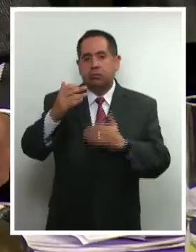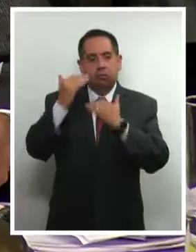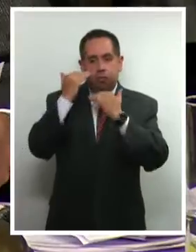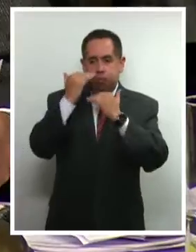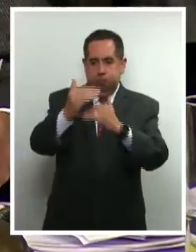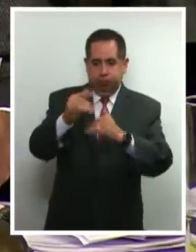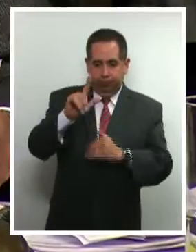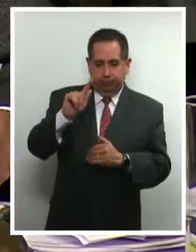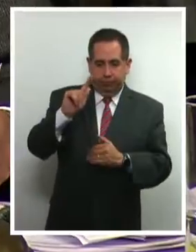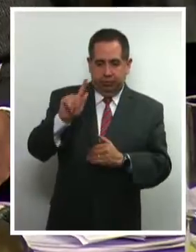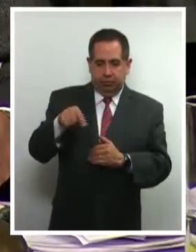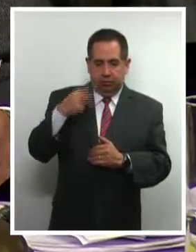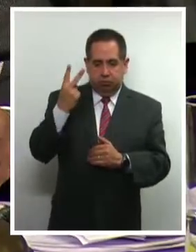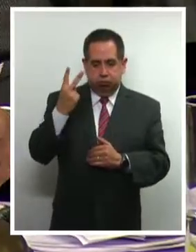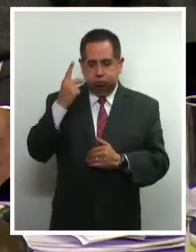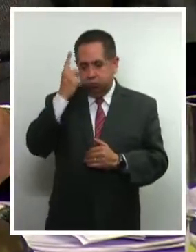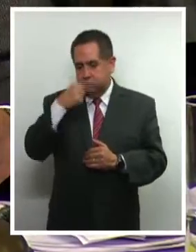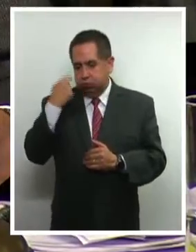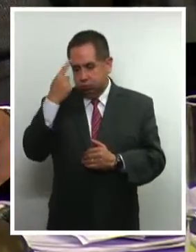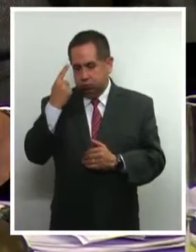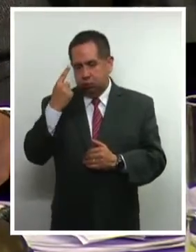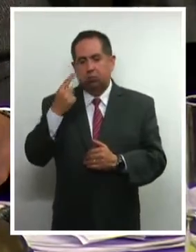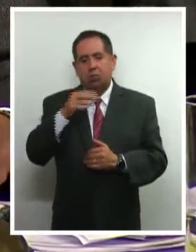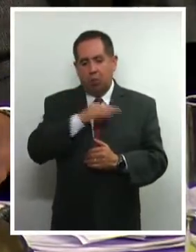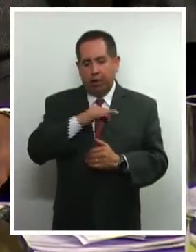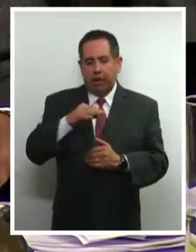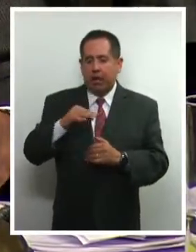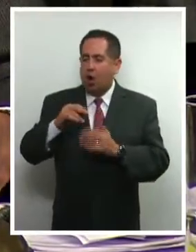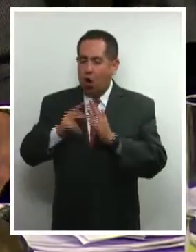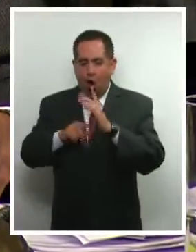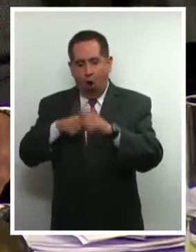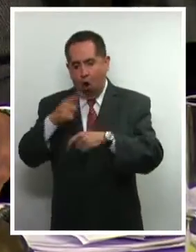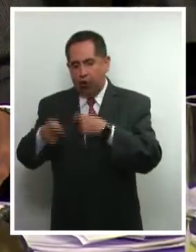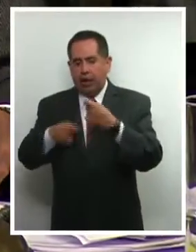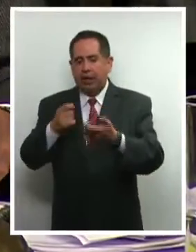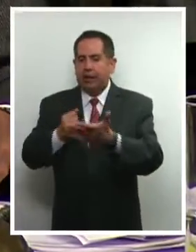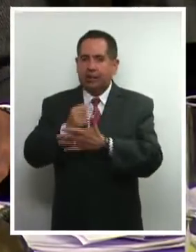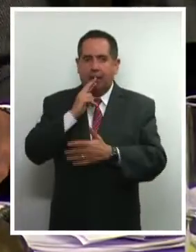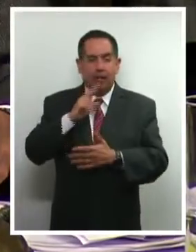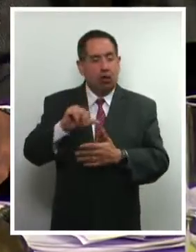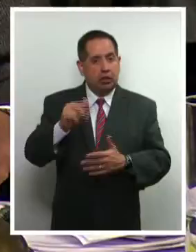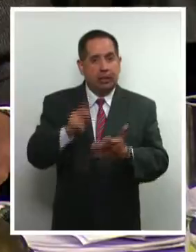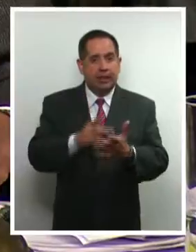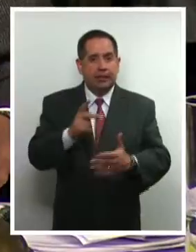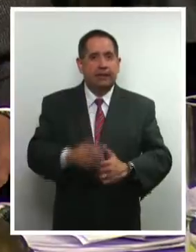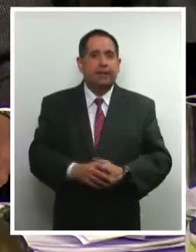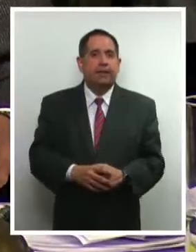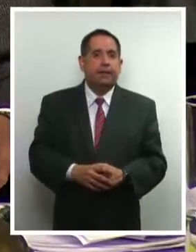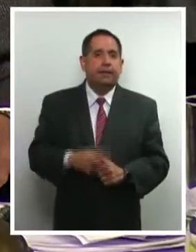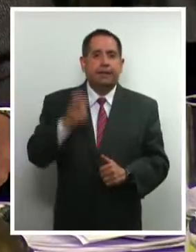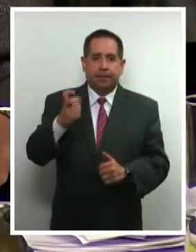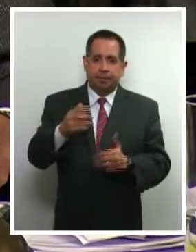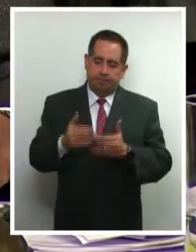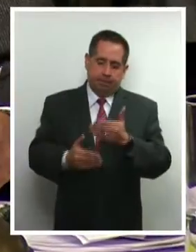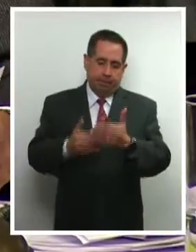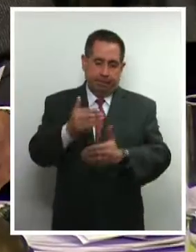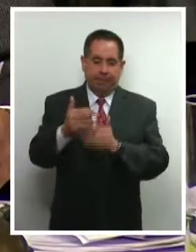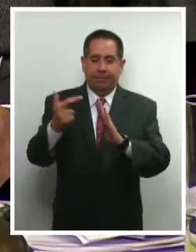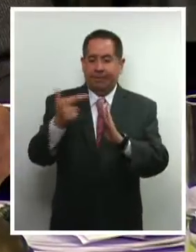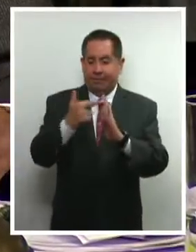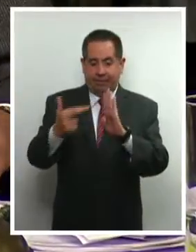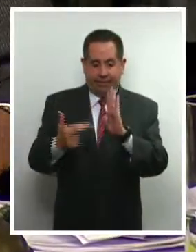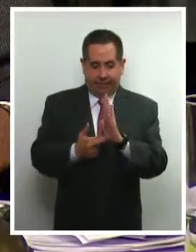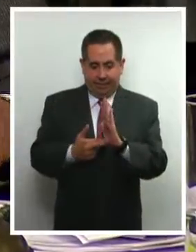de 72 horas se presentara un nuevo dictamen. Es el procedimiento